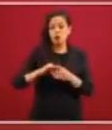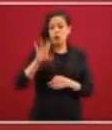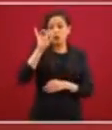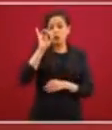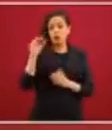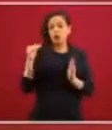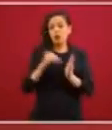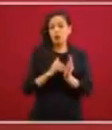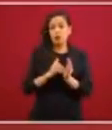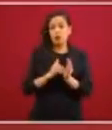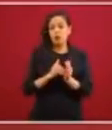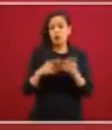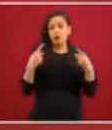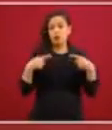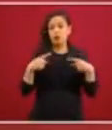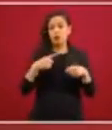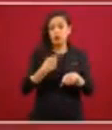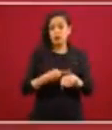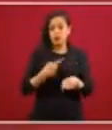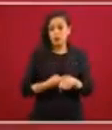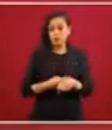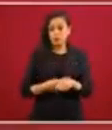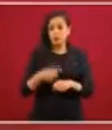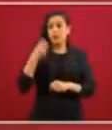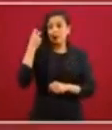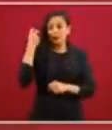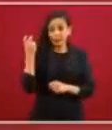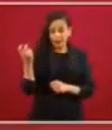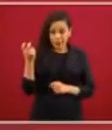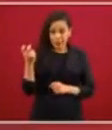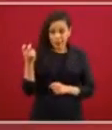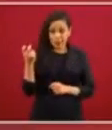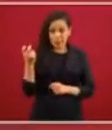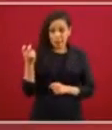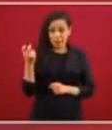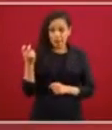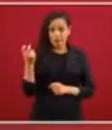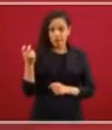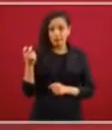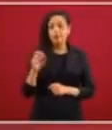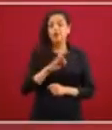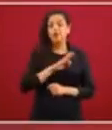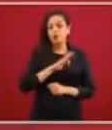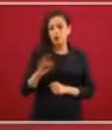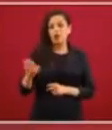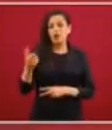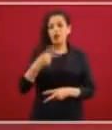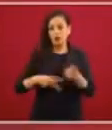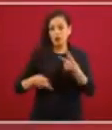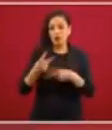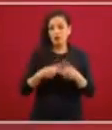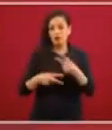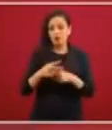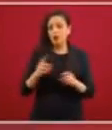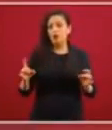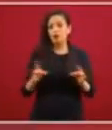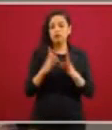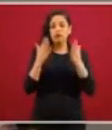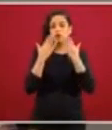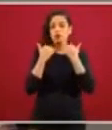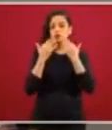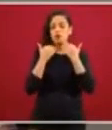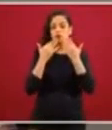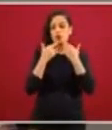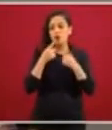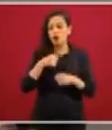casos. Y ese es lo que hubiera ocurrido en ausencia de intervenciones de mitigación.